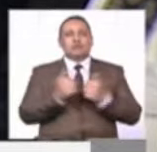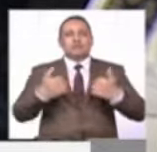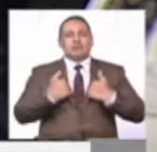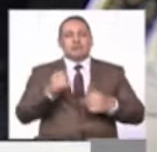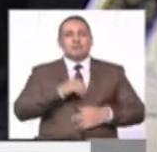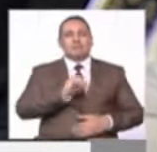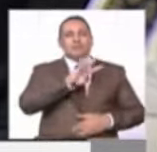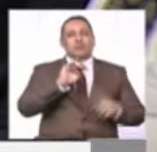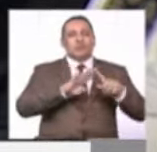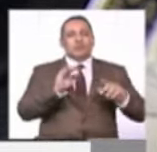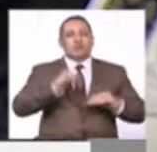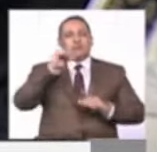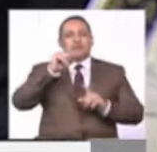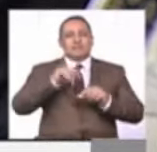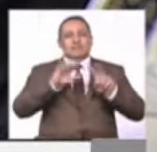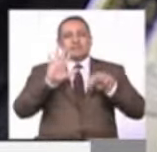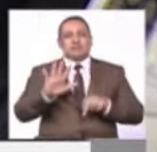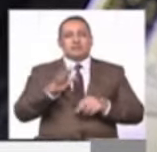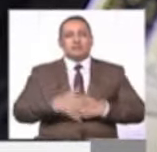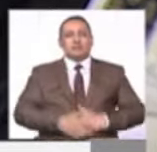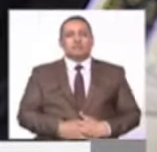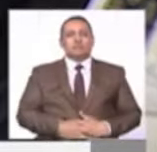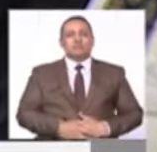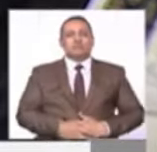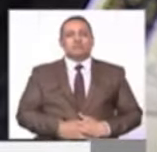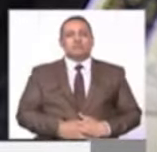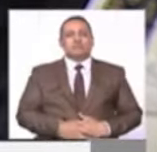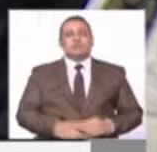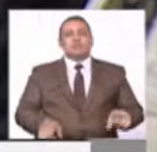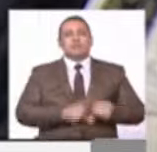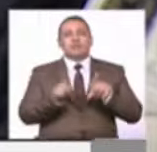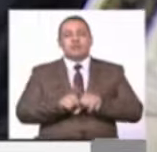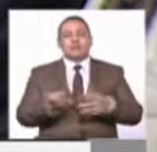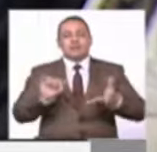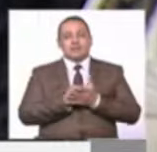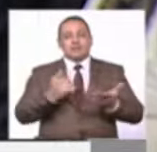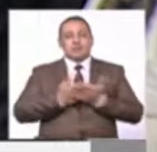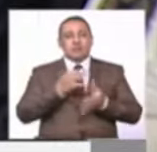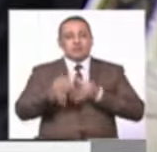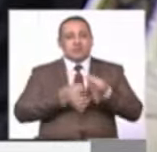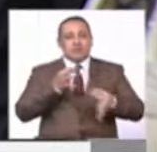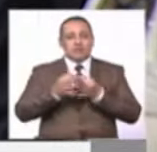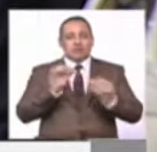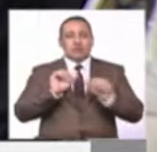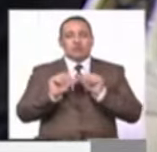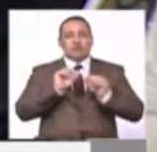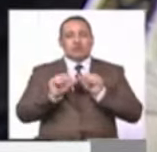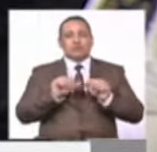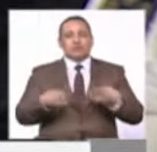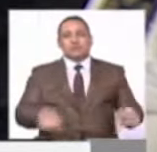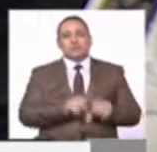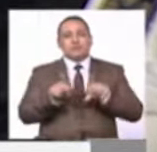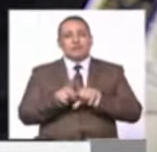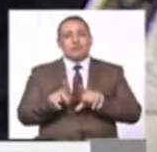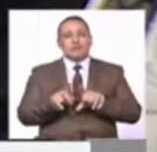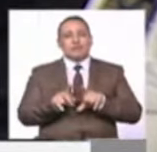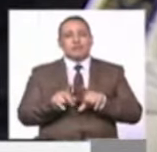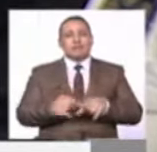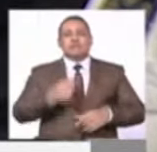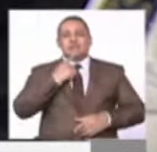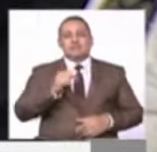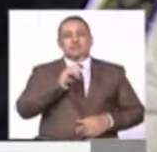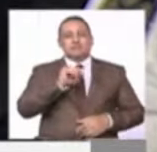más de 45 y menos de 75 Entonces si la interpretación del artículo 153